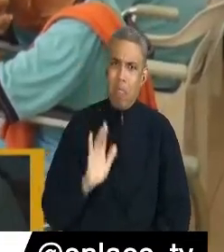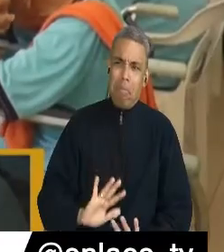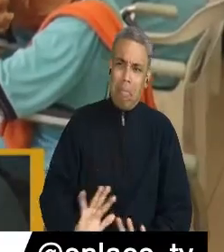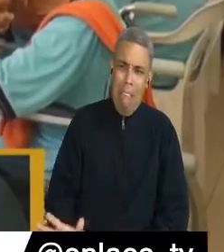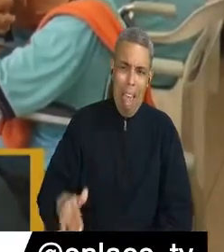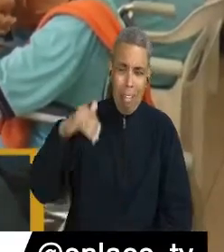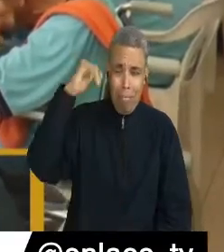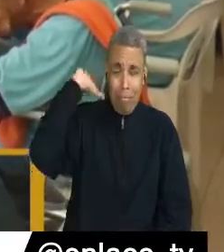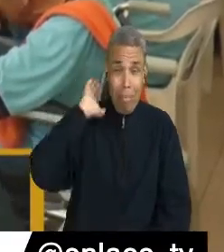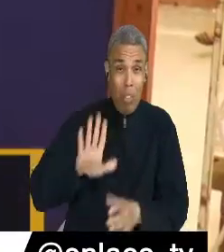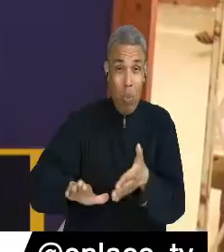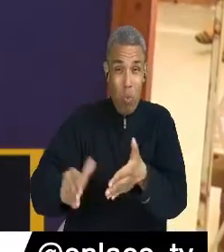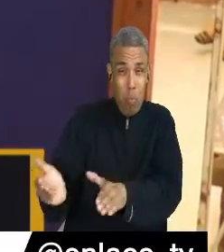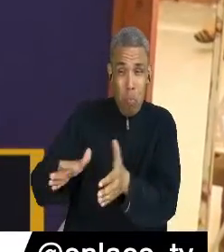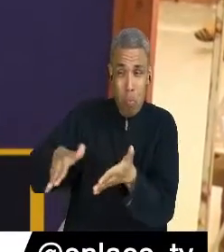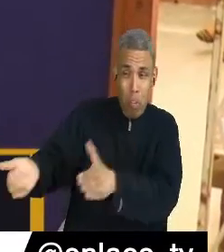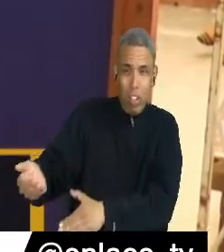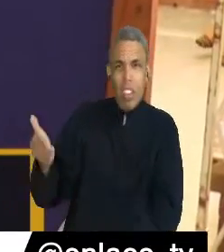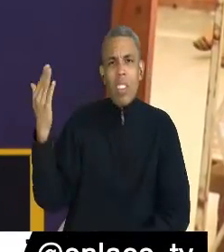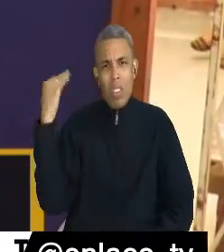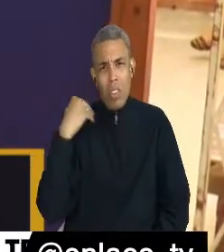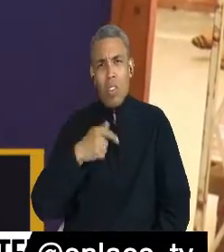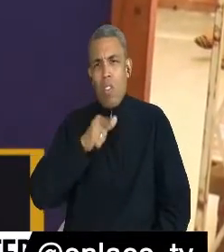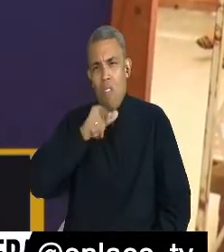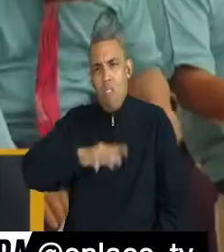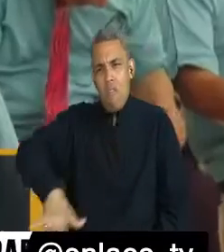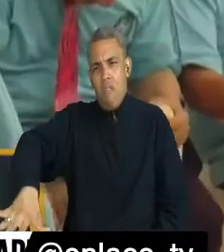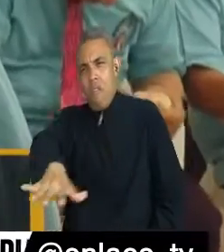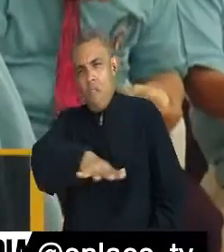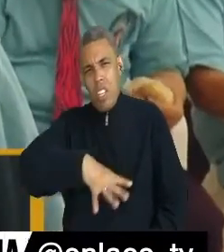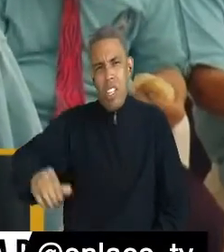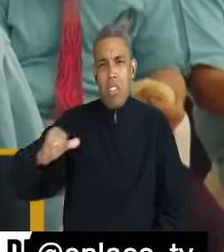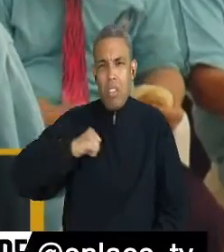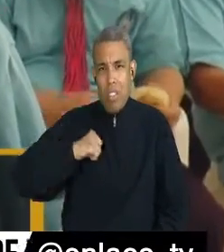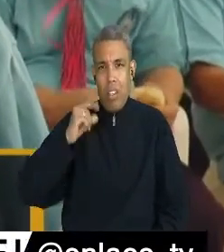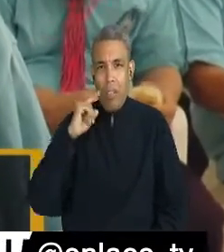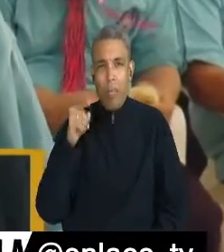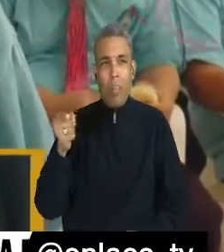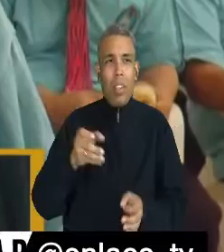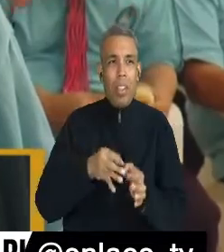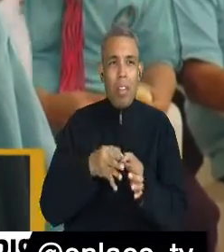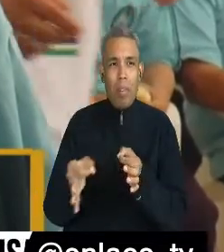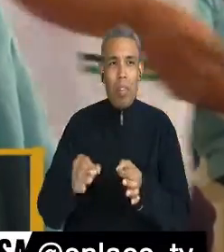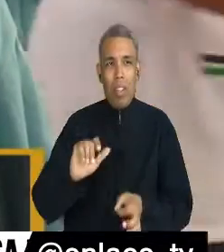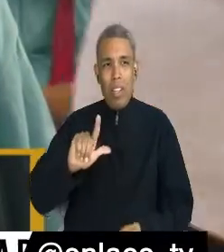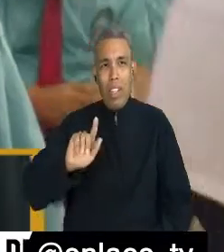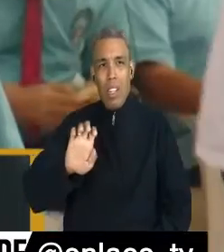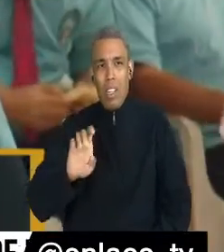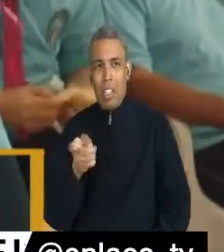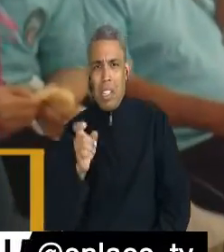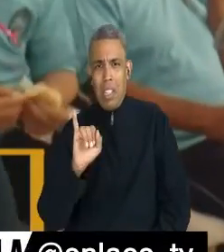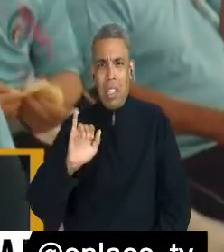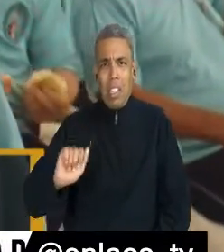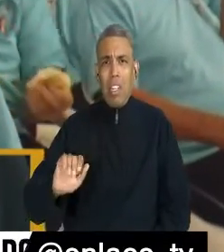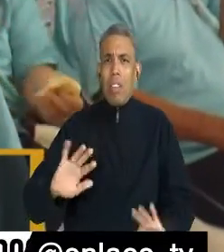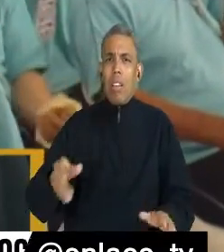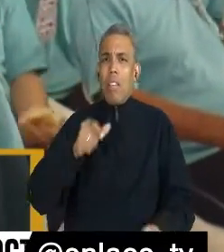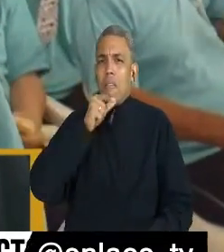en una finca puro de carretera en la alegría de